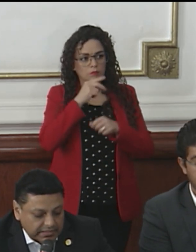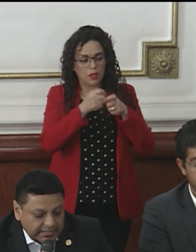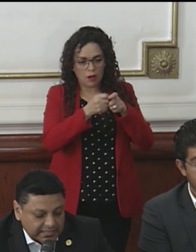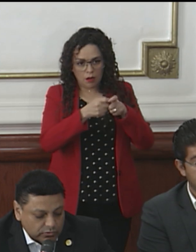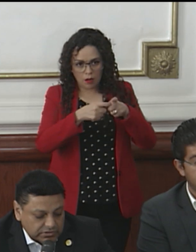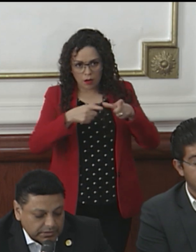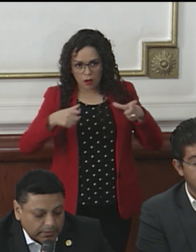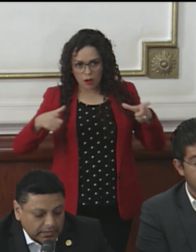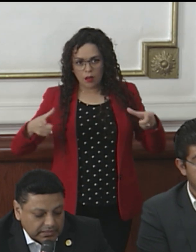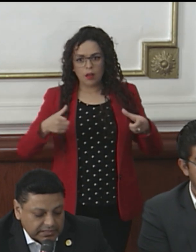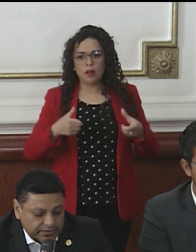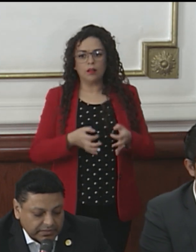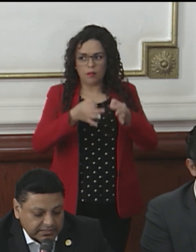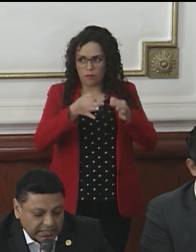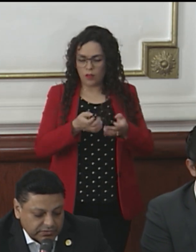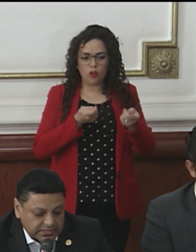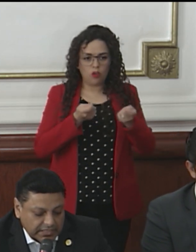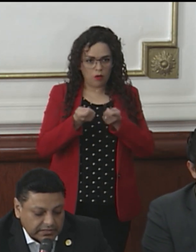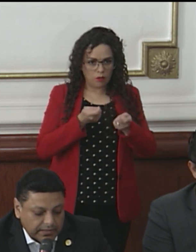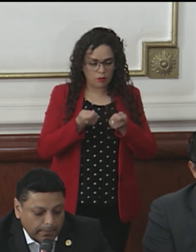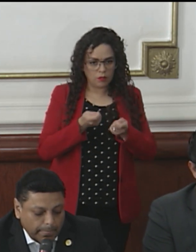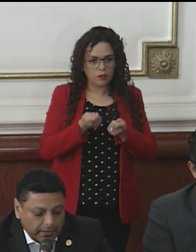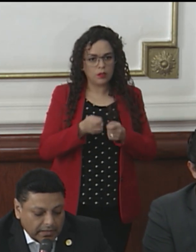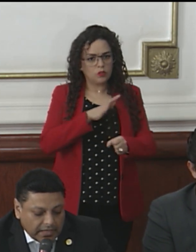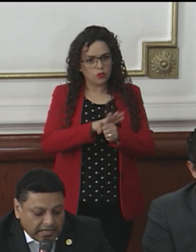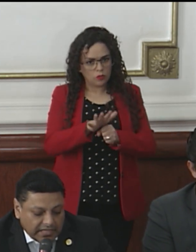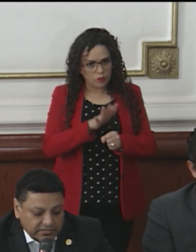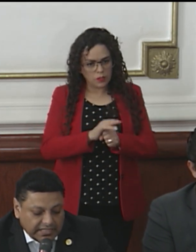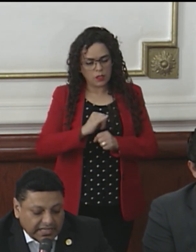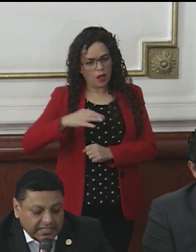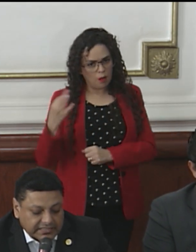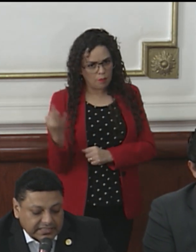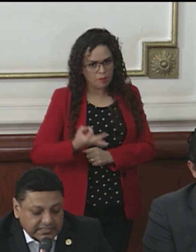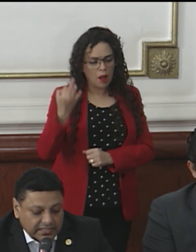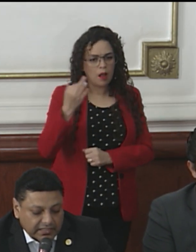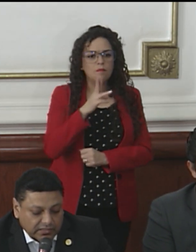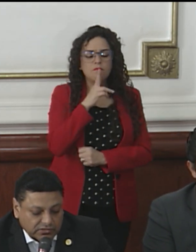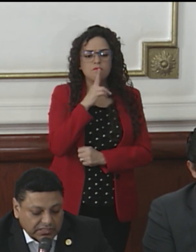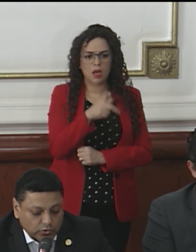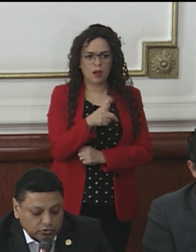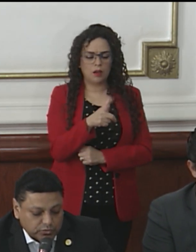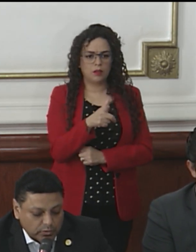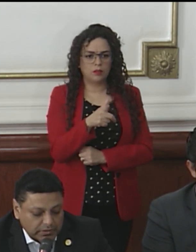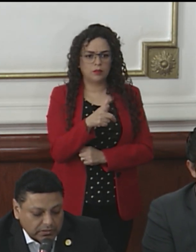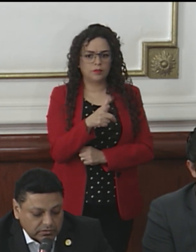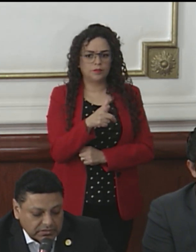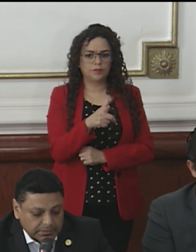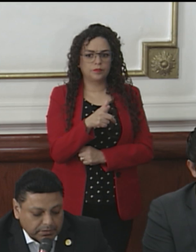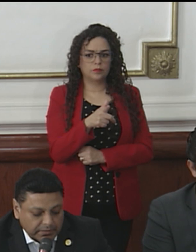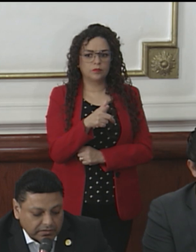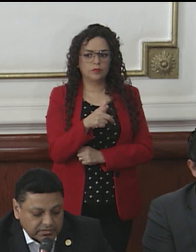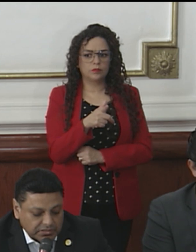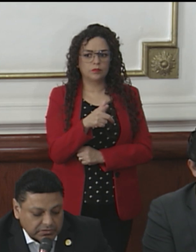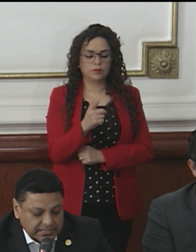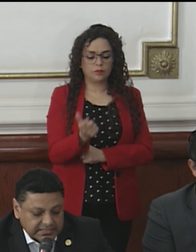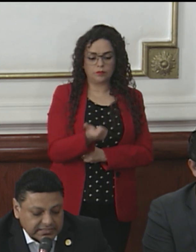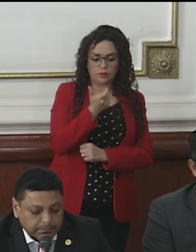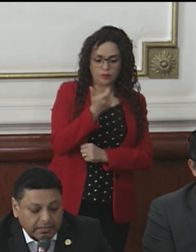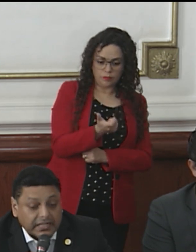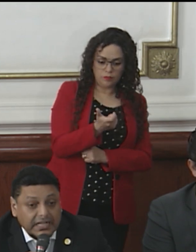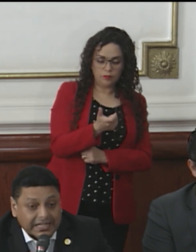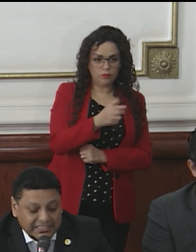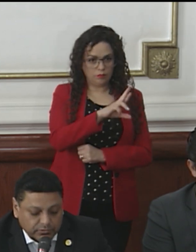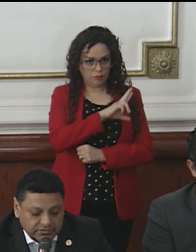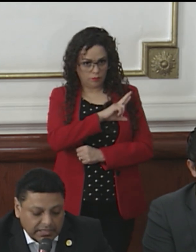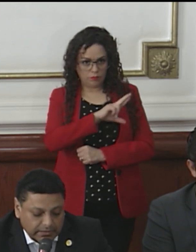sostenible, inclusiva y eficiente, a los que garantiza que los recursos públicos y privados se utilicen de